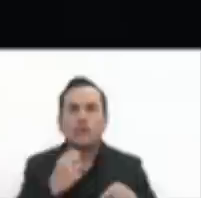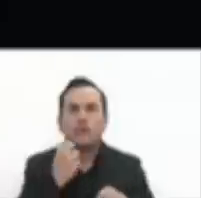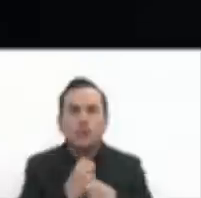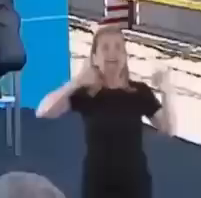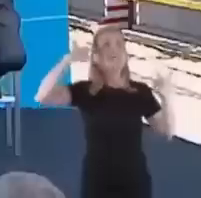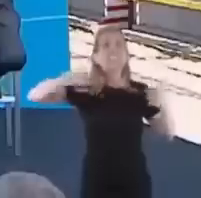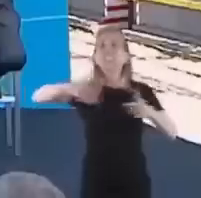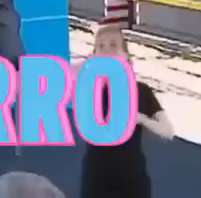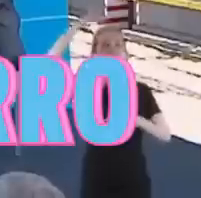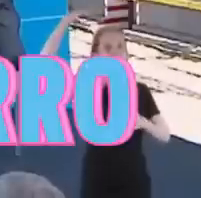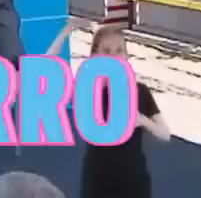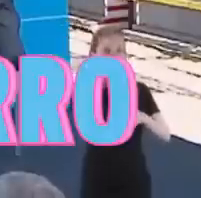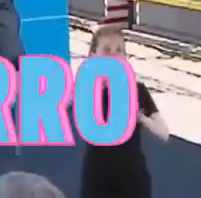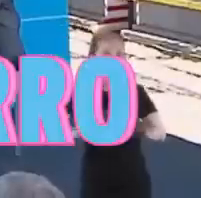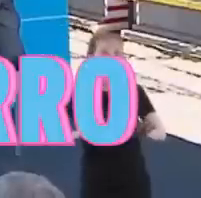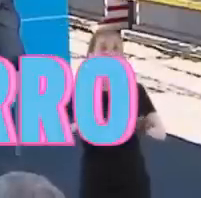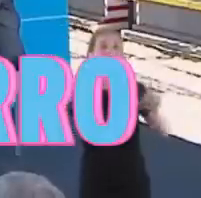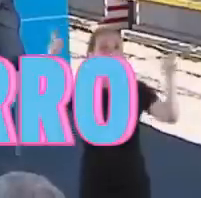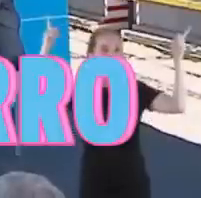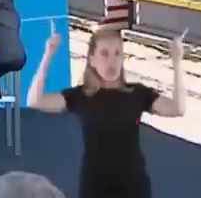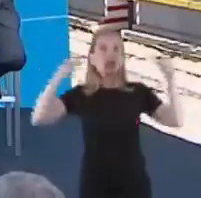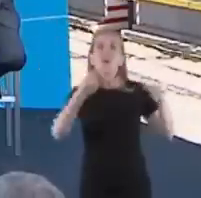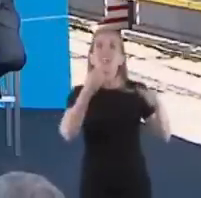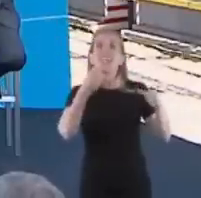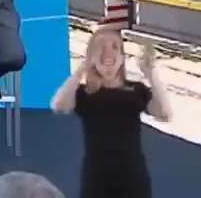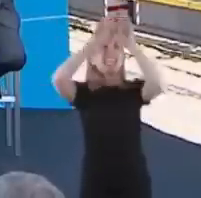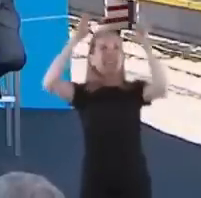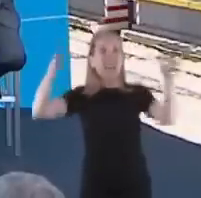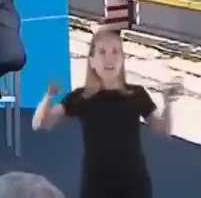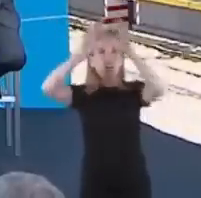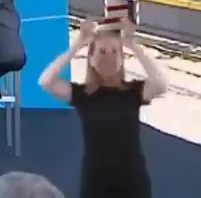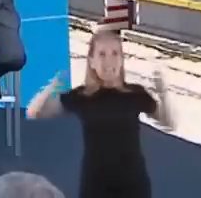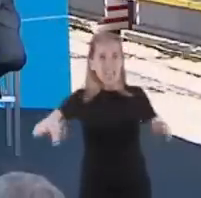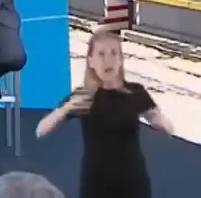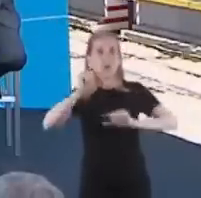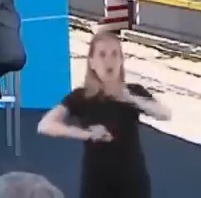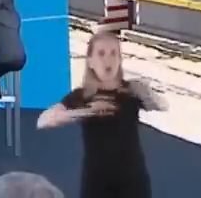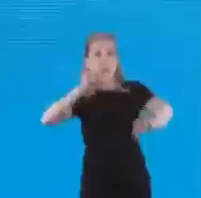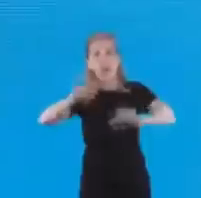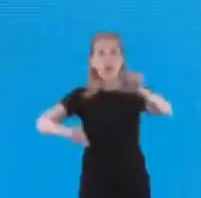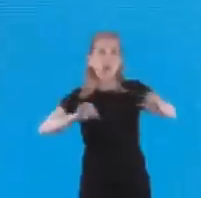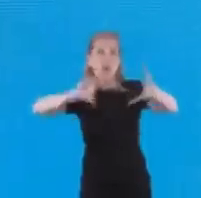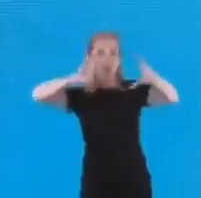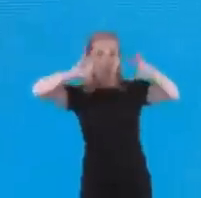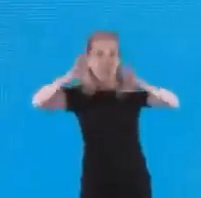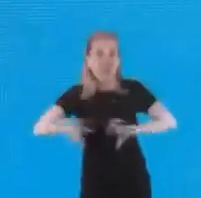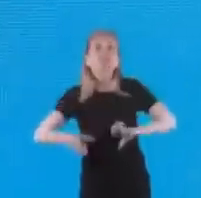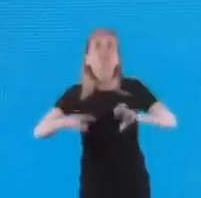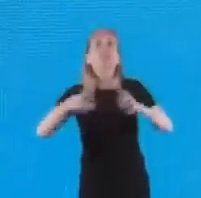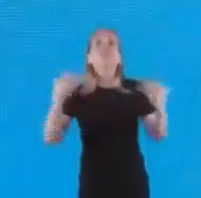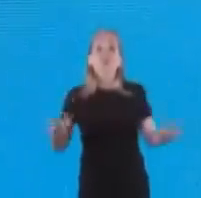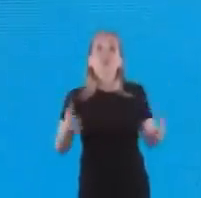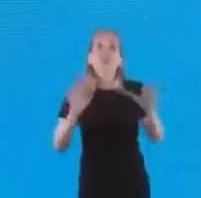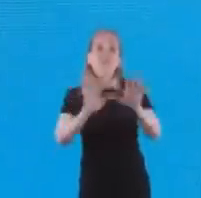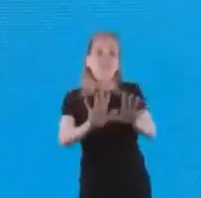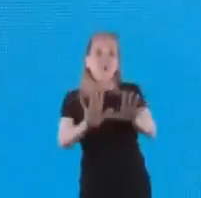a diario. Y todos estos arcos de hierro empezaron a arrumbrarse, a llenarse de óxido, y todo eso lo